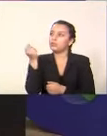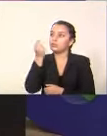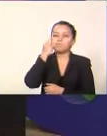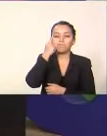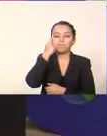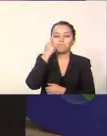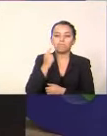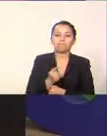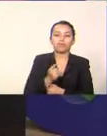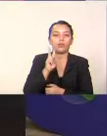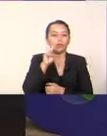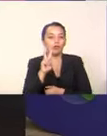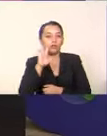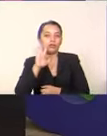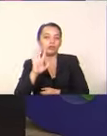257.